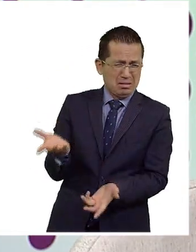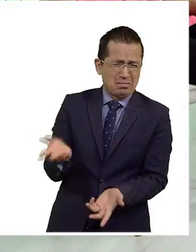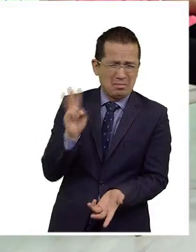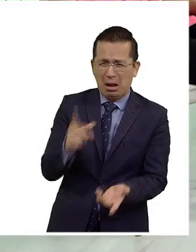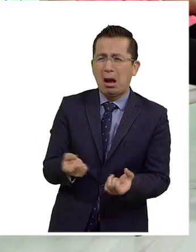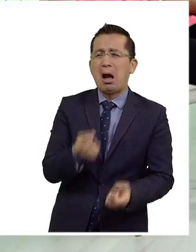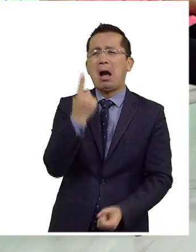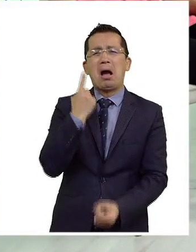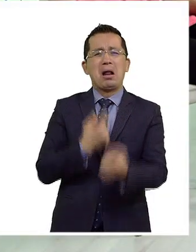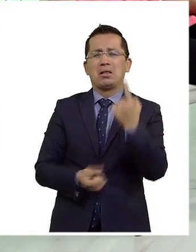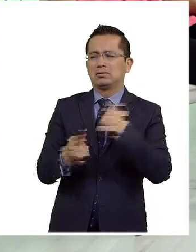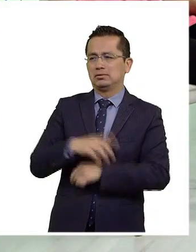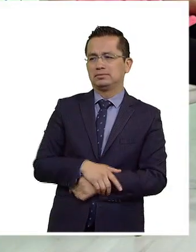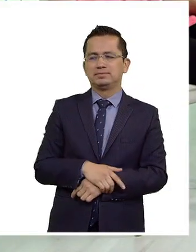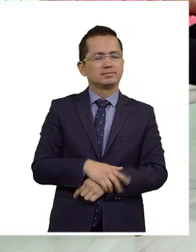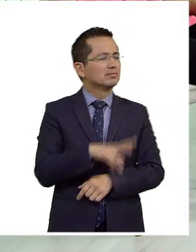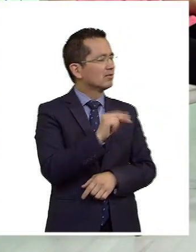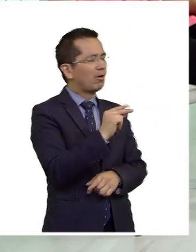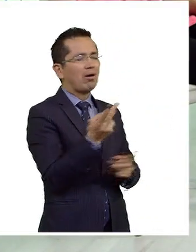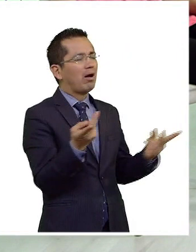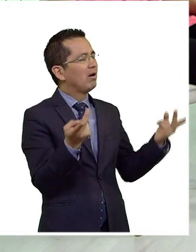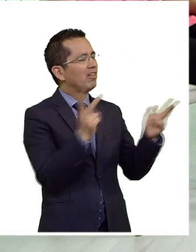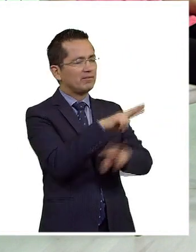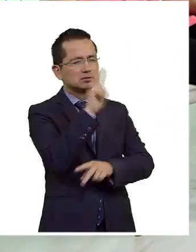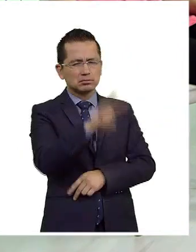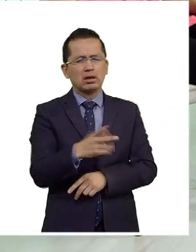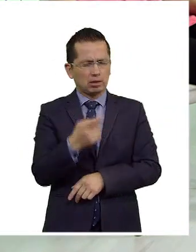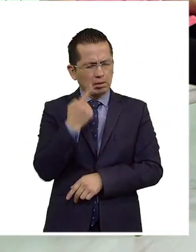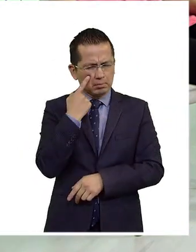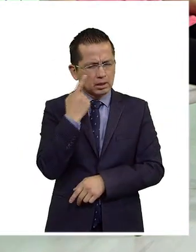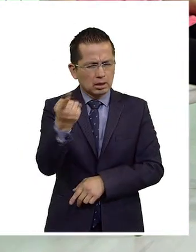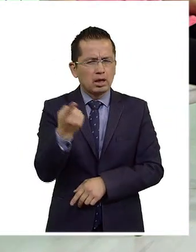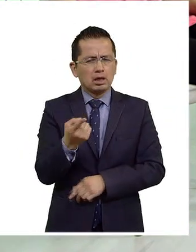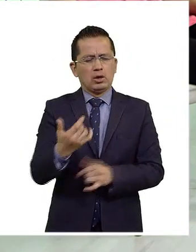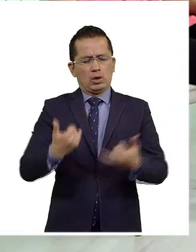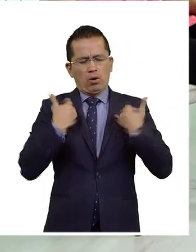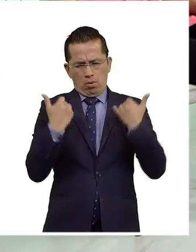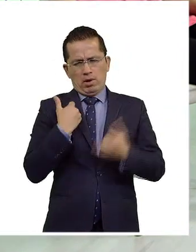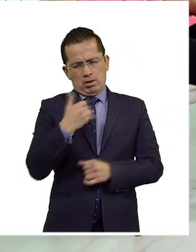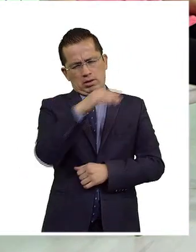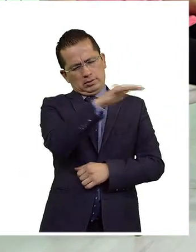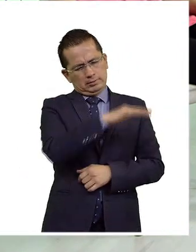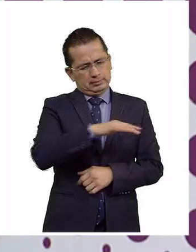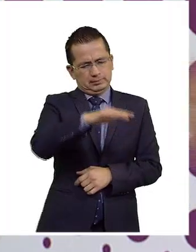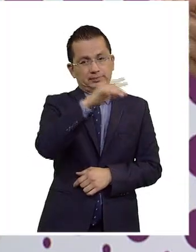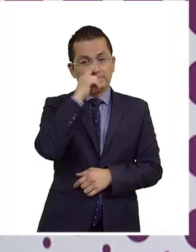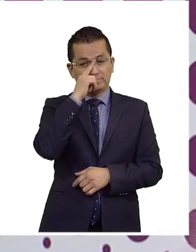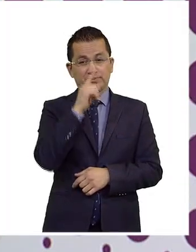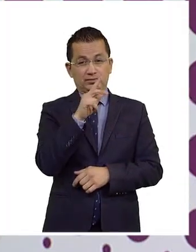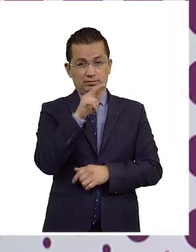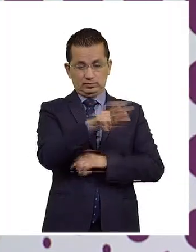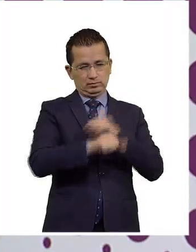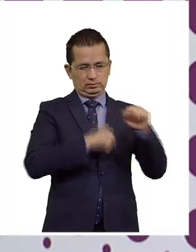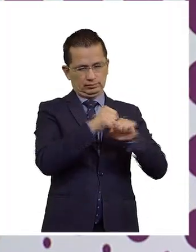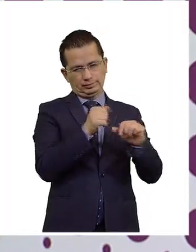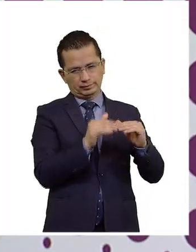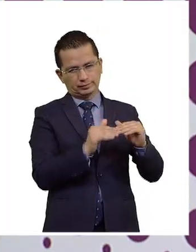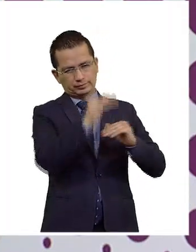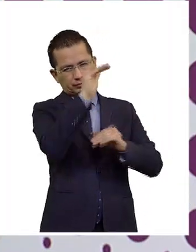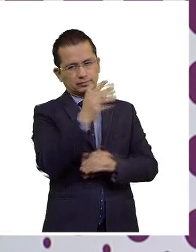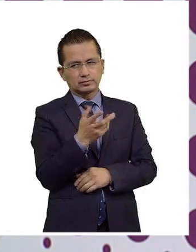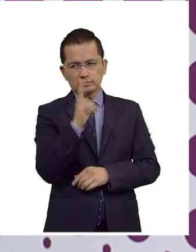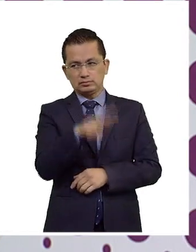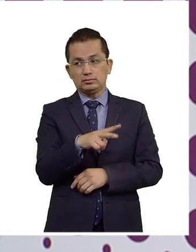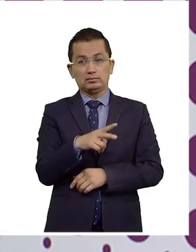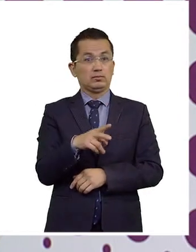Al ¿no? contrario, tú ves los testimonios de adolescentes, bueno, ya empezando sus 18 años, o sea, como dice el diputado, pues no es